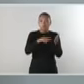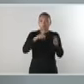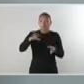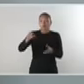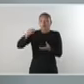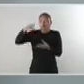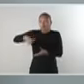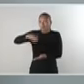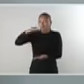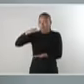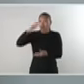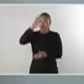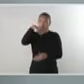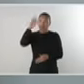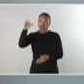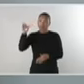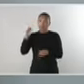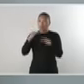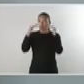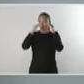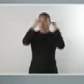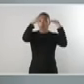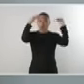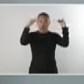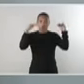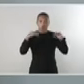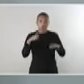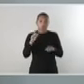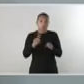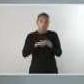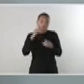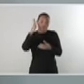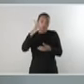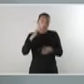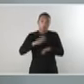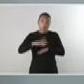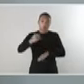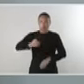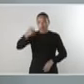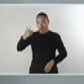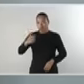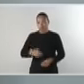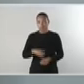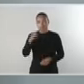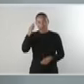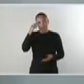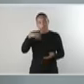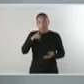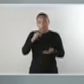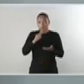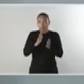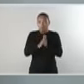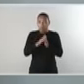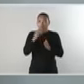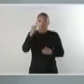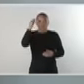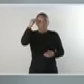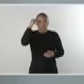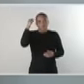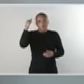pintura no lo vendan porque les va a costar muy caro les pido que reflexionen el voto el día cinco de junio